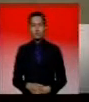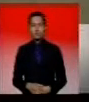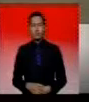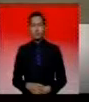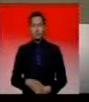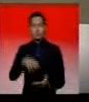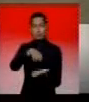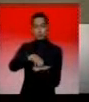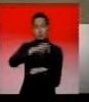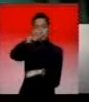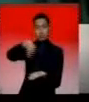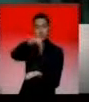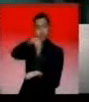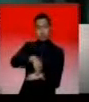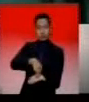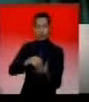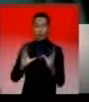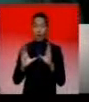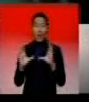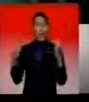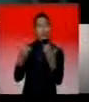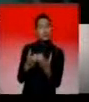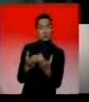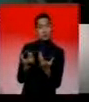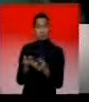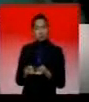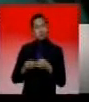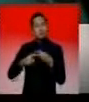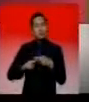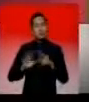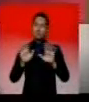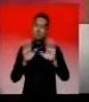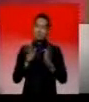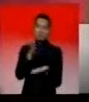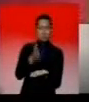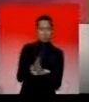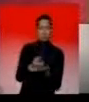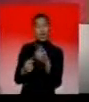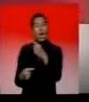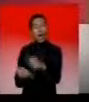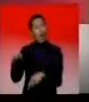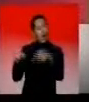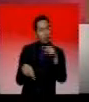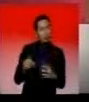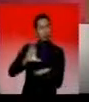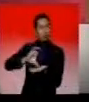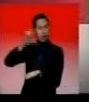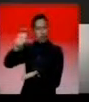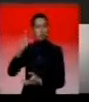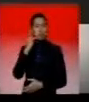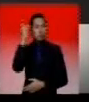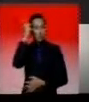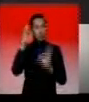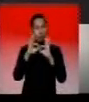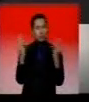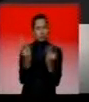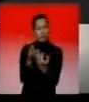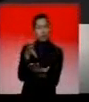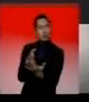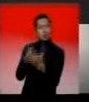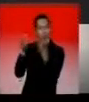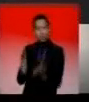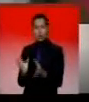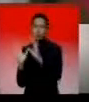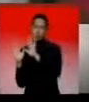Y en Manabí, a pesar de que las clases no iniciaron, algunos planteles educativos recibieron a padres de familia y estudiantes. Los